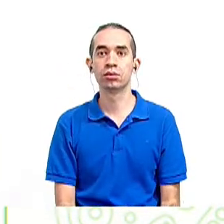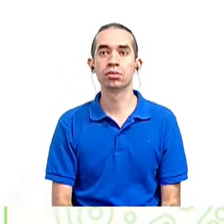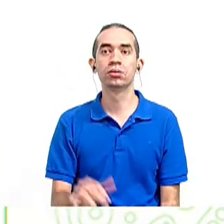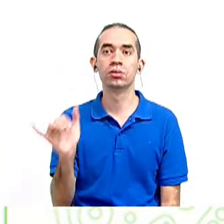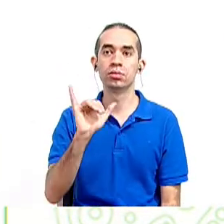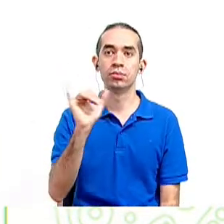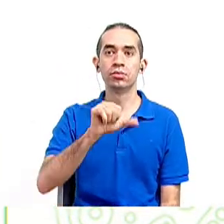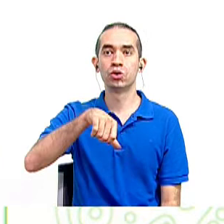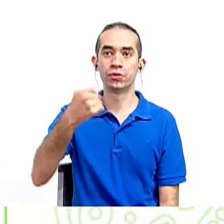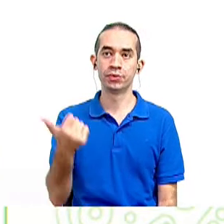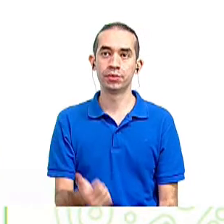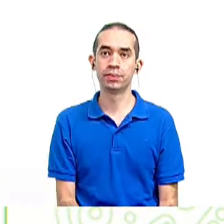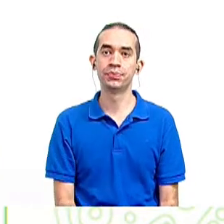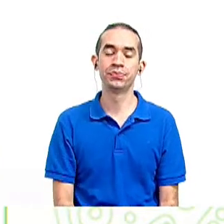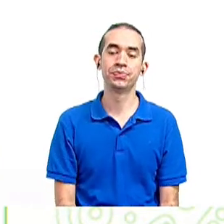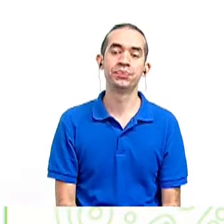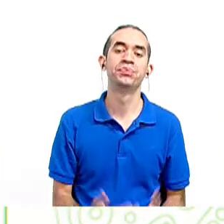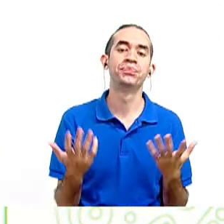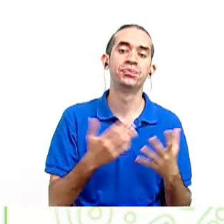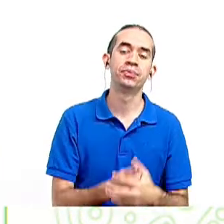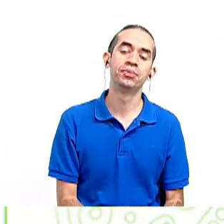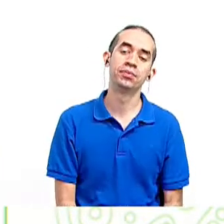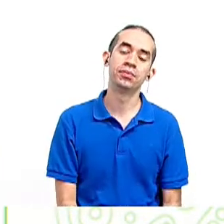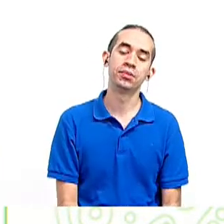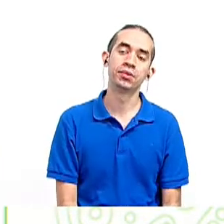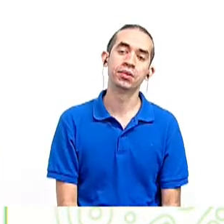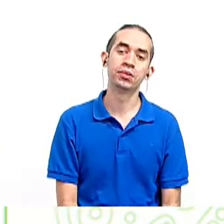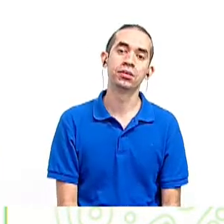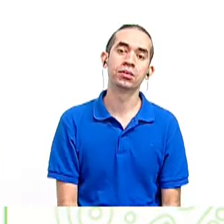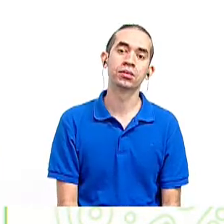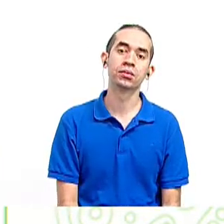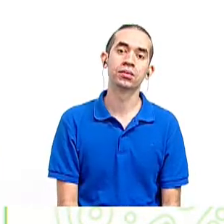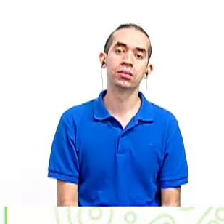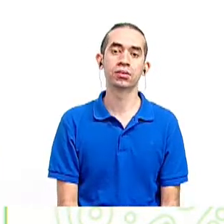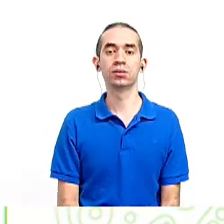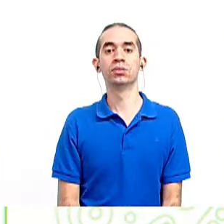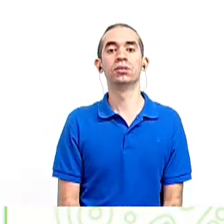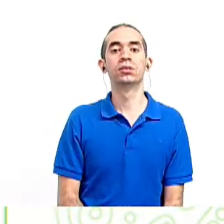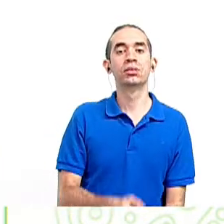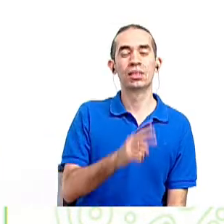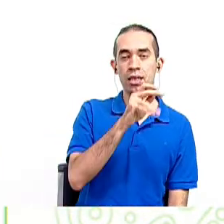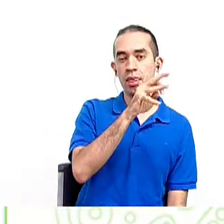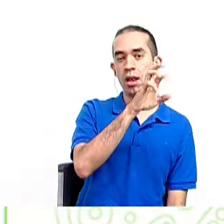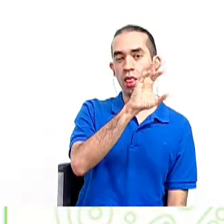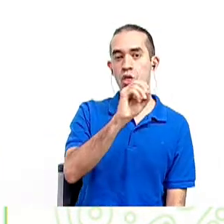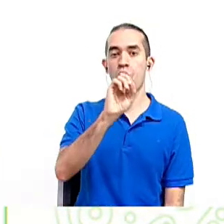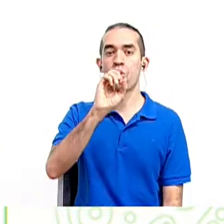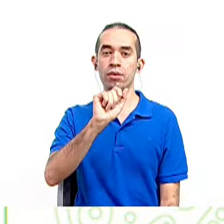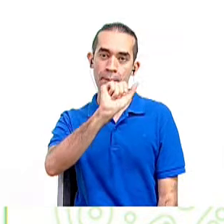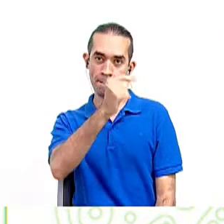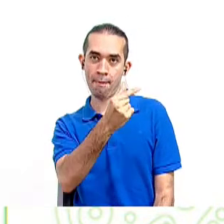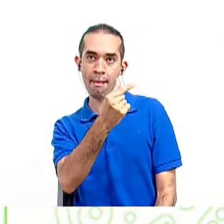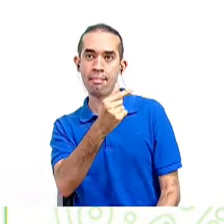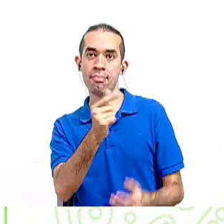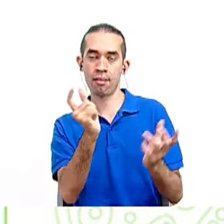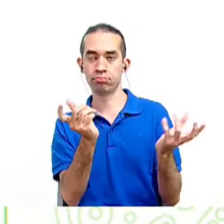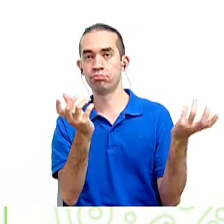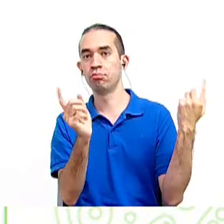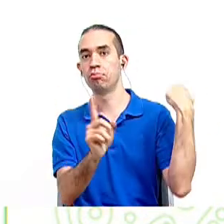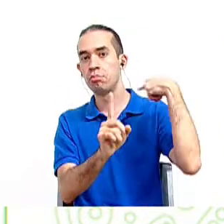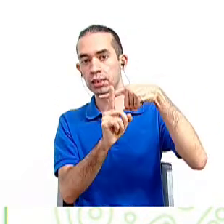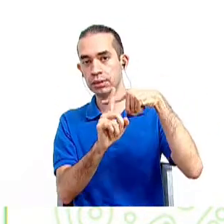Otra reacción química que vamos a ver es cuando tengo nitrato de plata, que yo lo voy a combinar